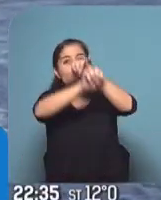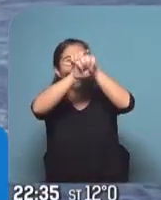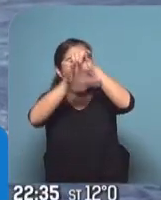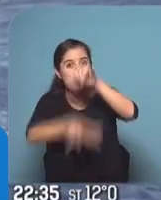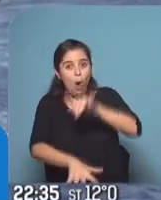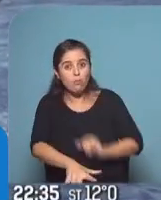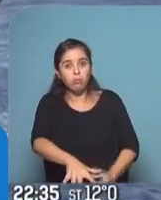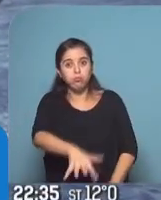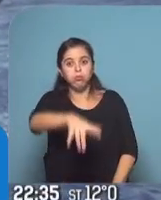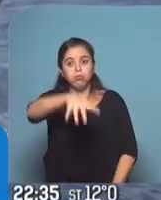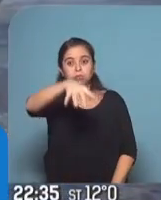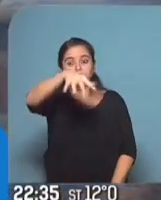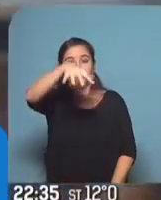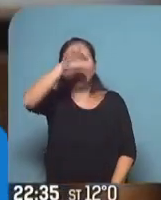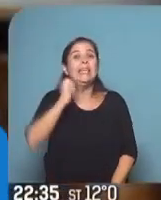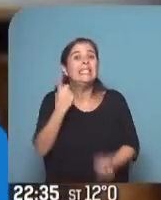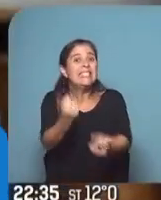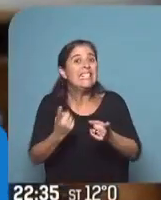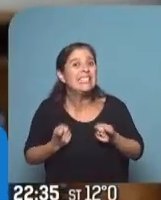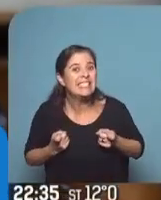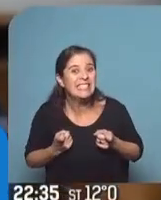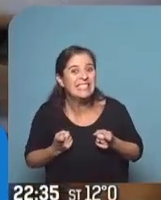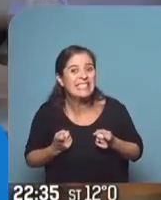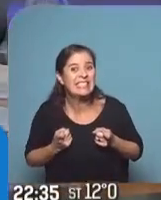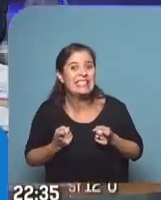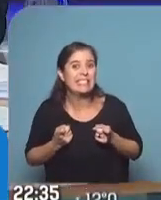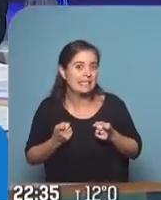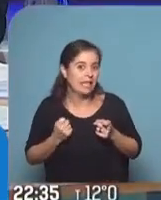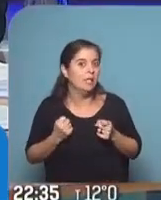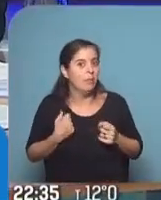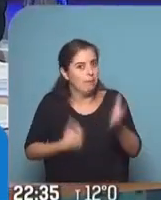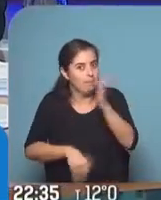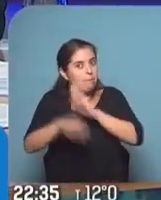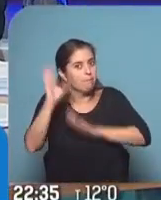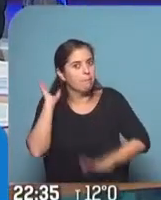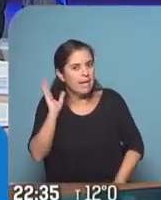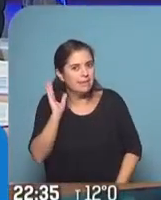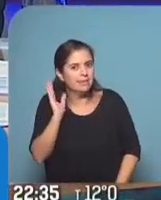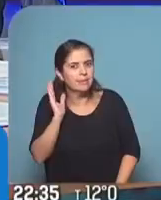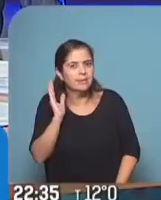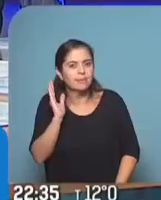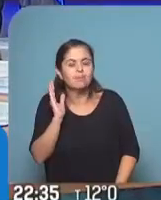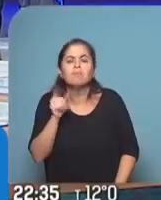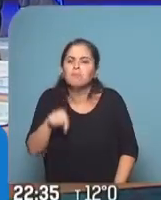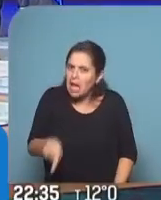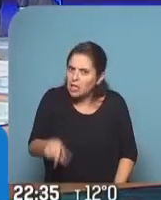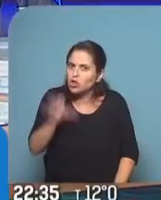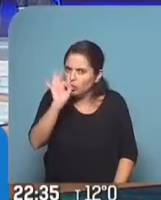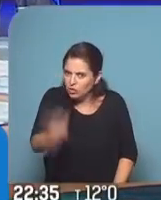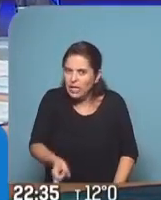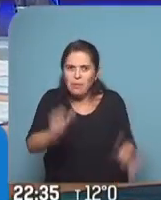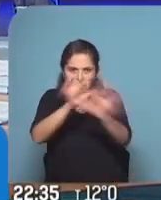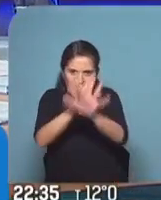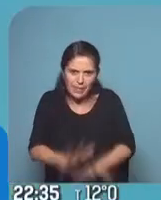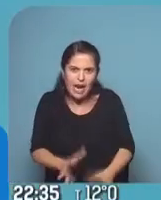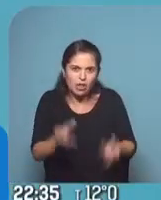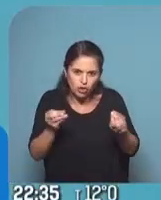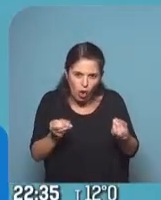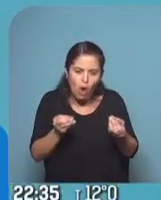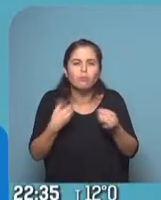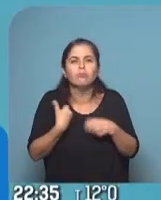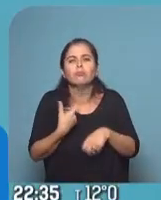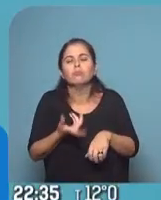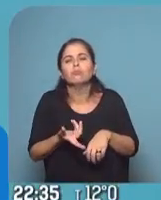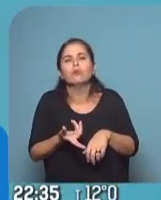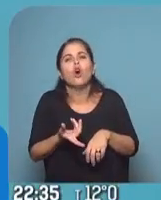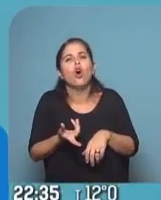20 es muy complicado y del 20 al 90 no lo es tanto. Entonces, tiene el conocimiento técnico, tendría